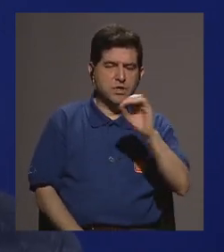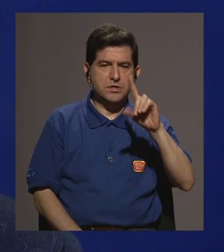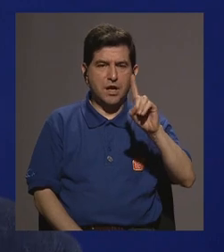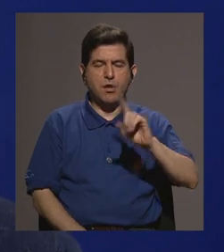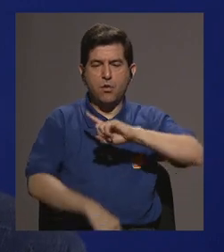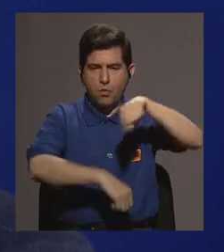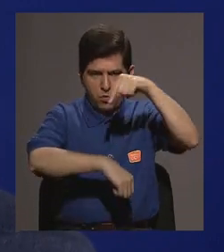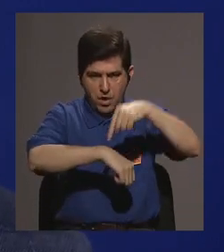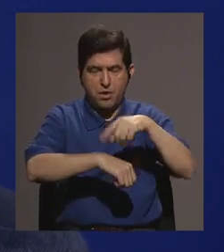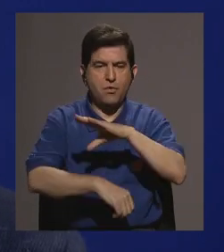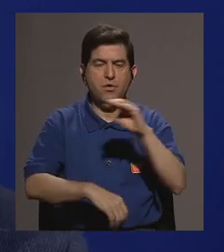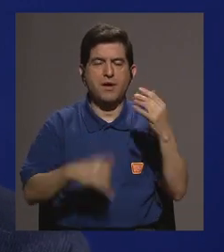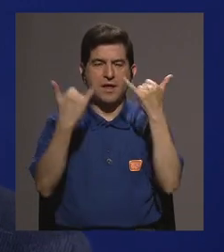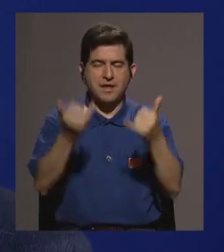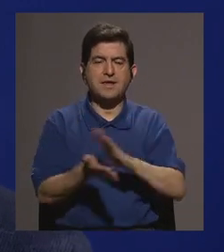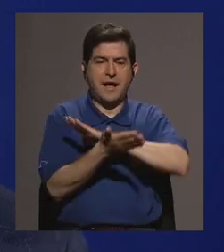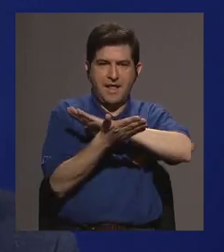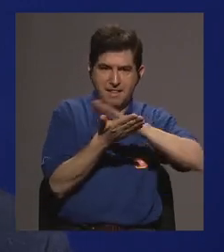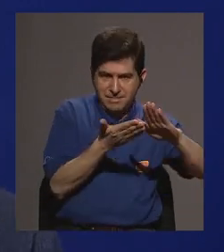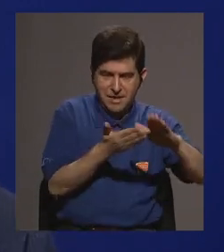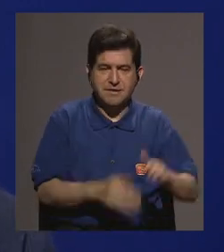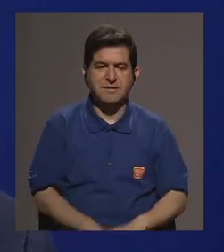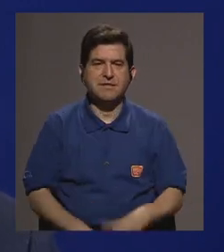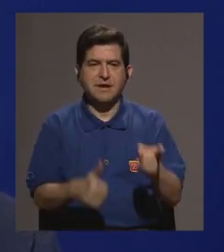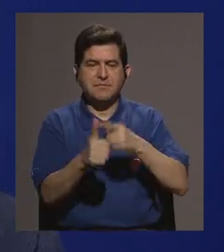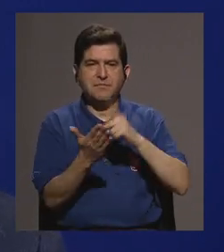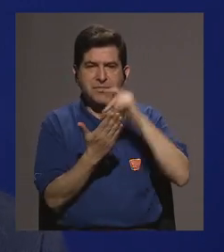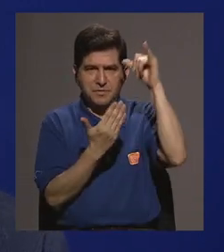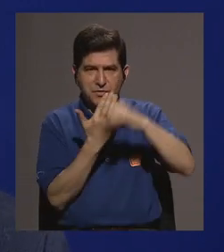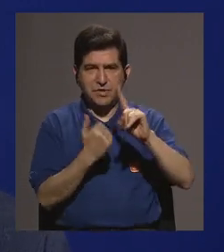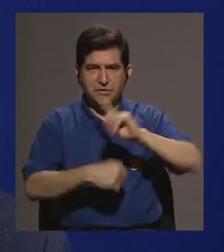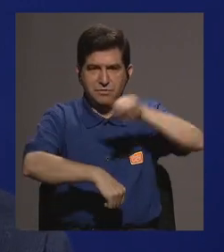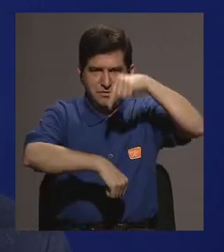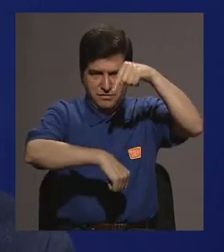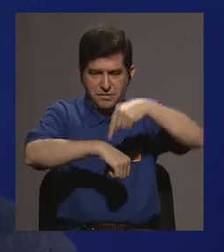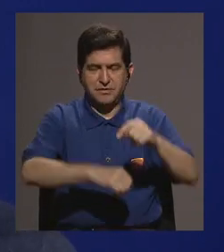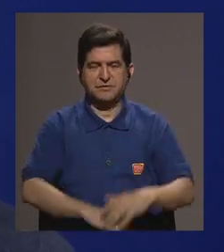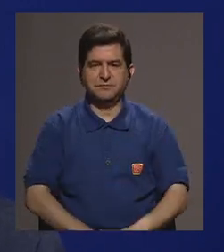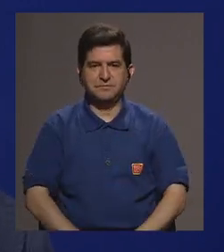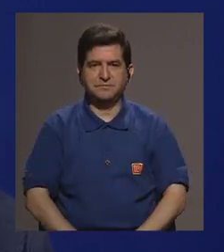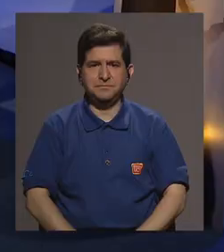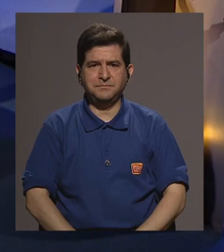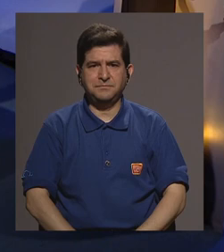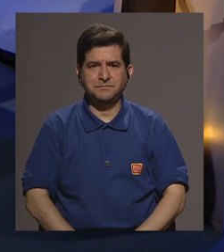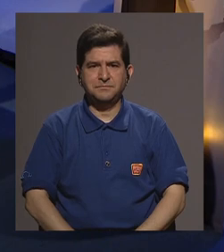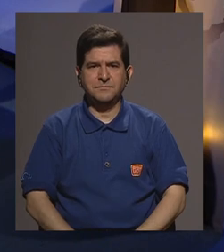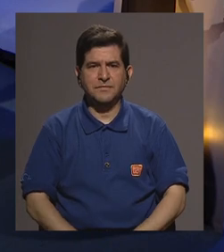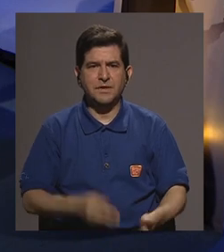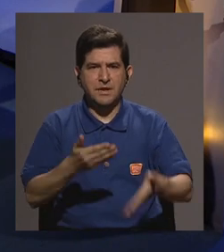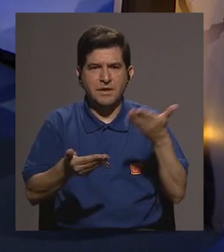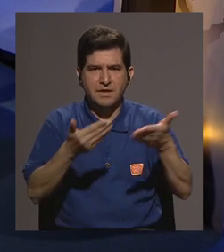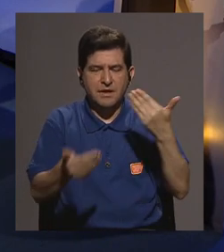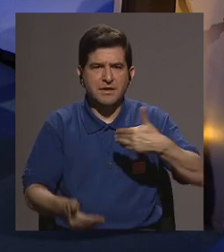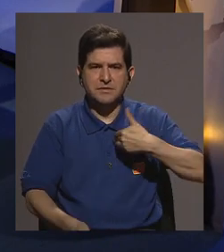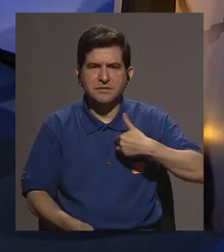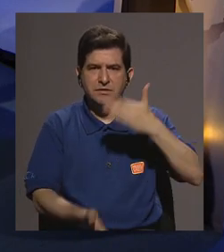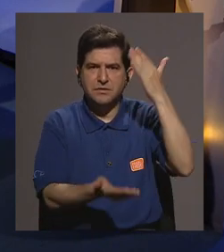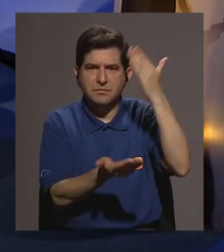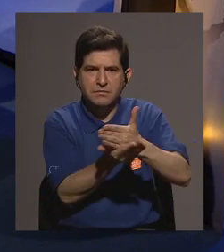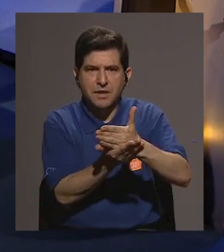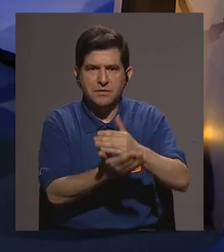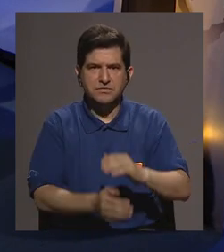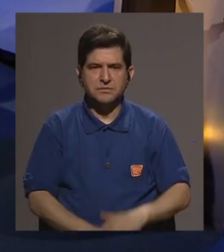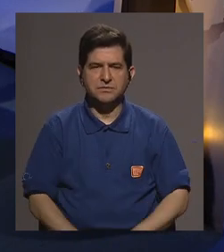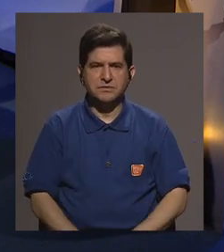hora y le tocó ya la dignidad será el primer proyecto que dura hora y media y prácticamente nunca has tenido pausa